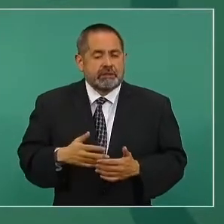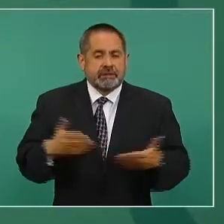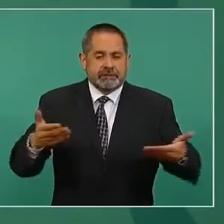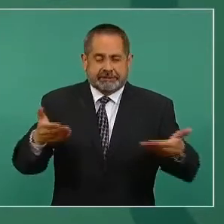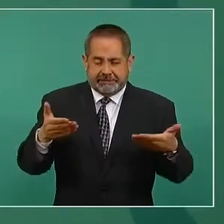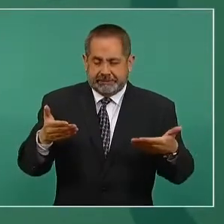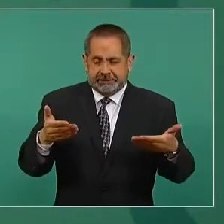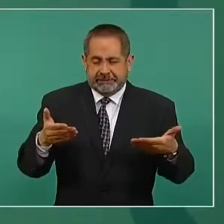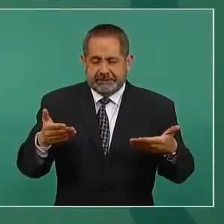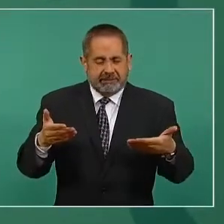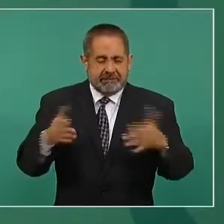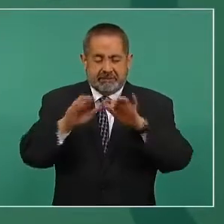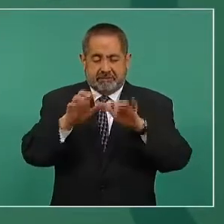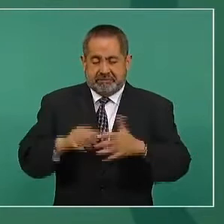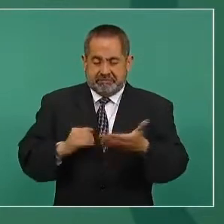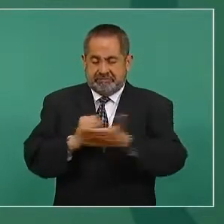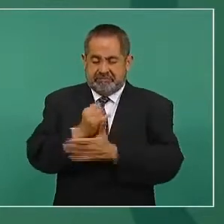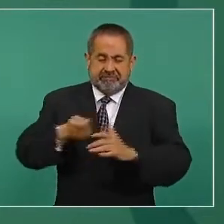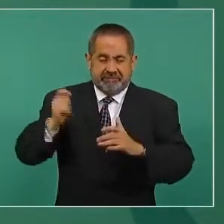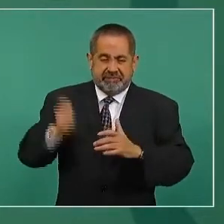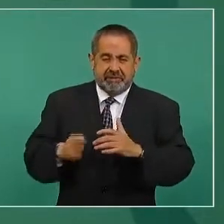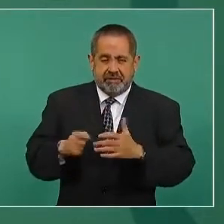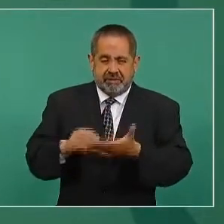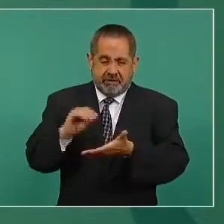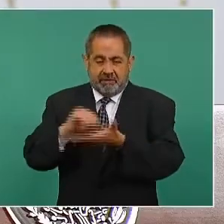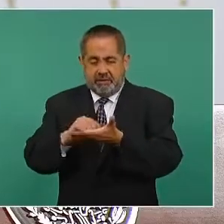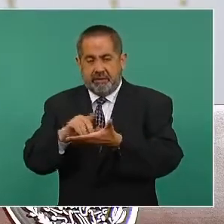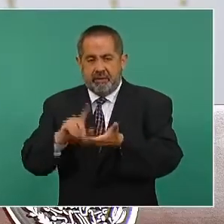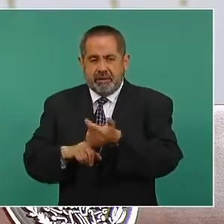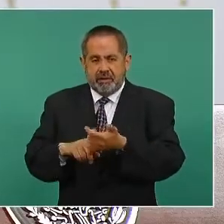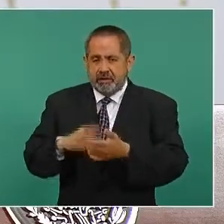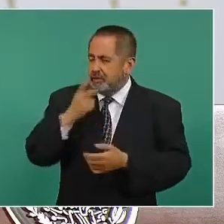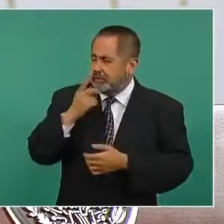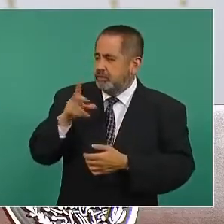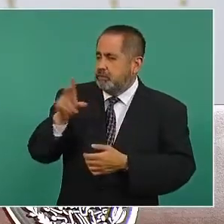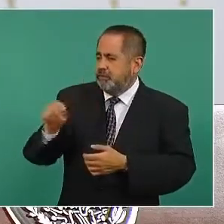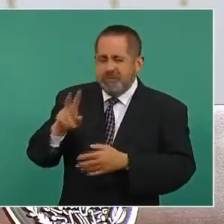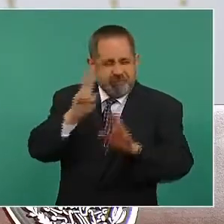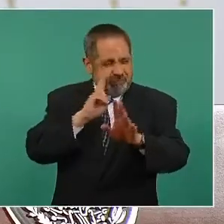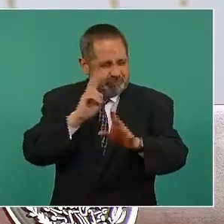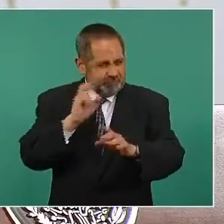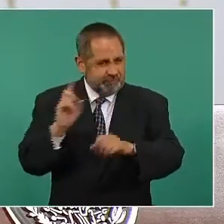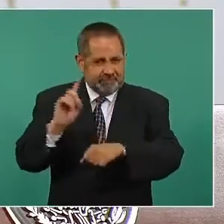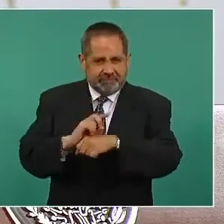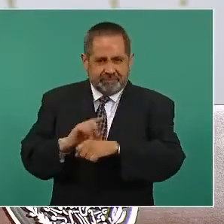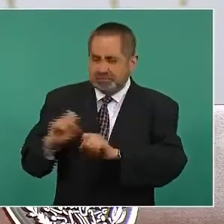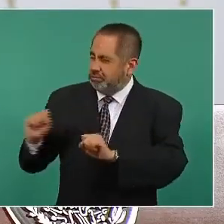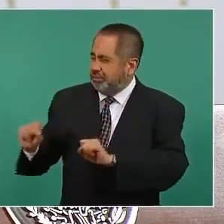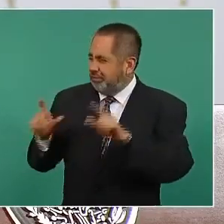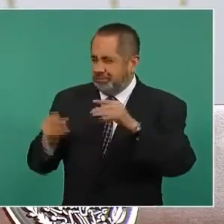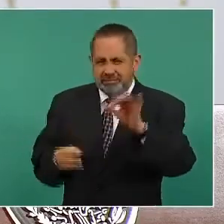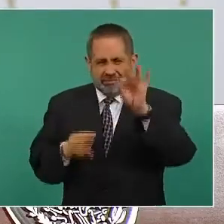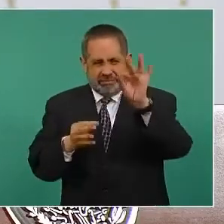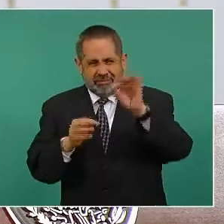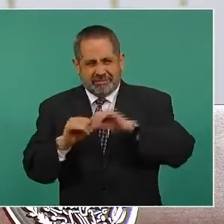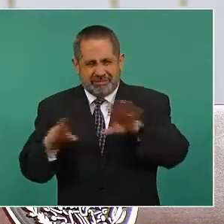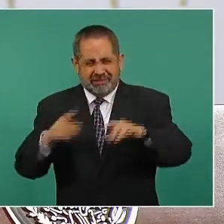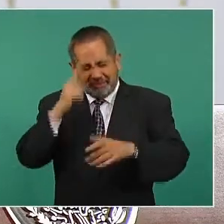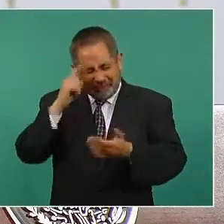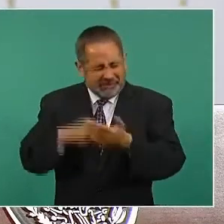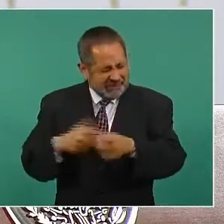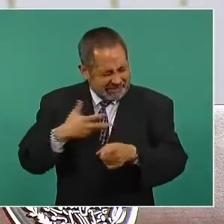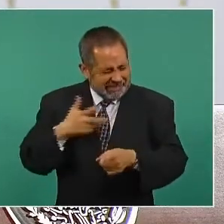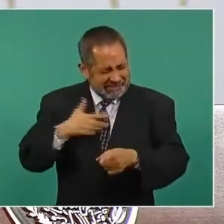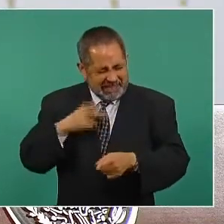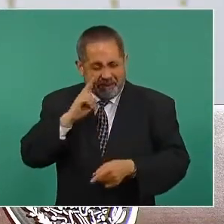y en el dictamen se estableció, a ver si un día conseguimos ese dictamen, por ahí lo debo de